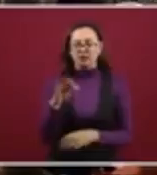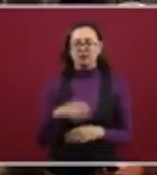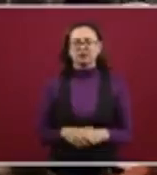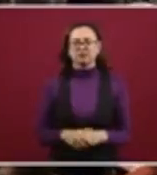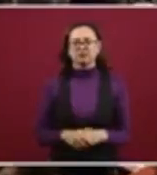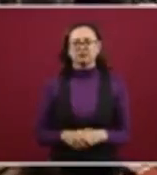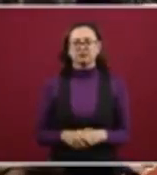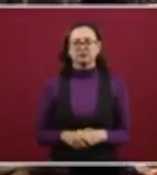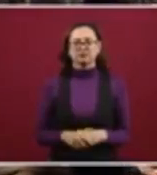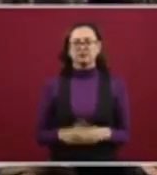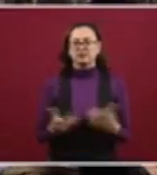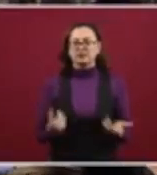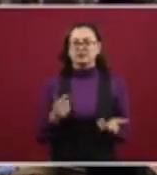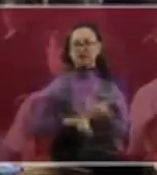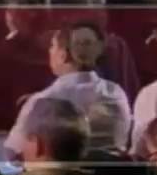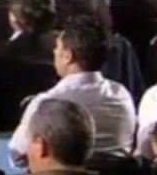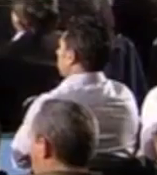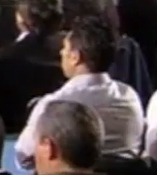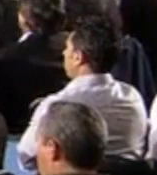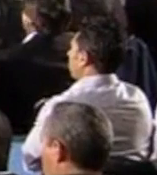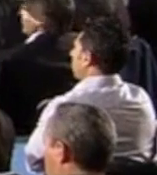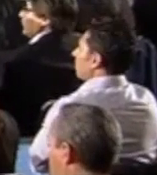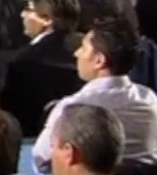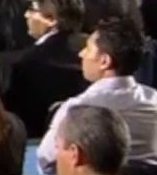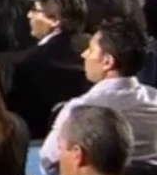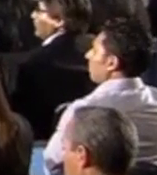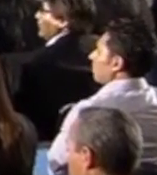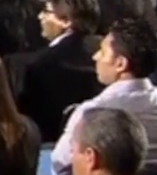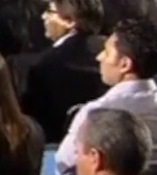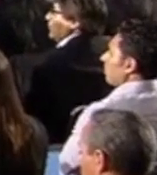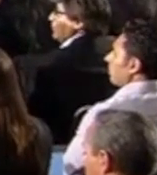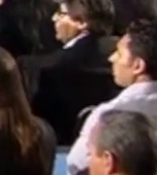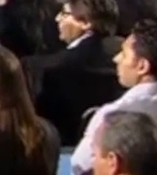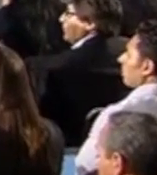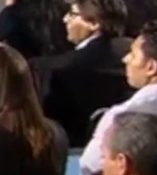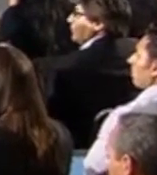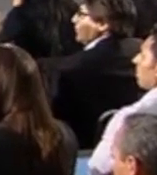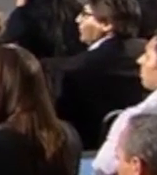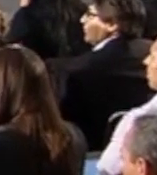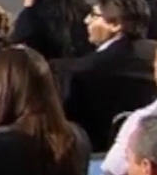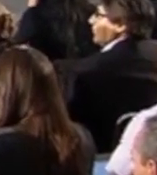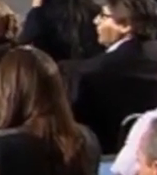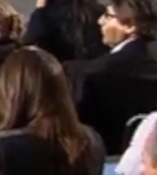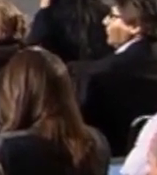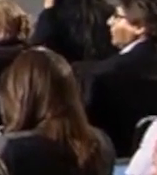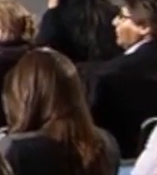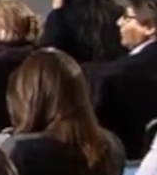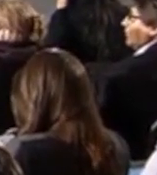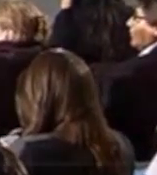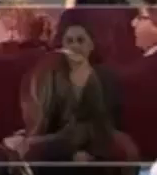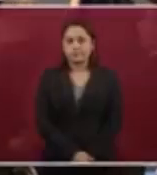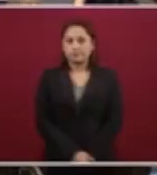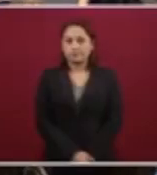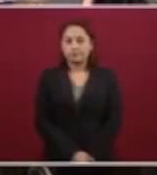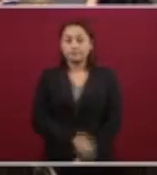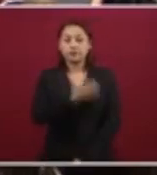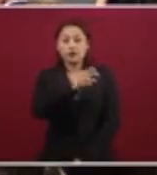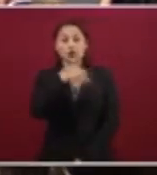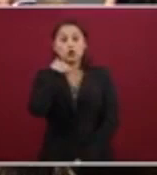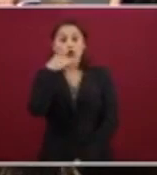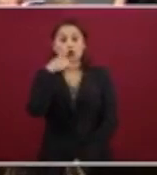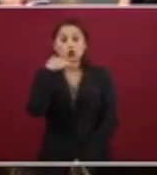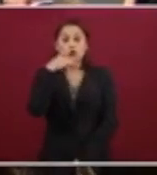Esta corrupción, presidente, ha llegado al deporte y a las universidades.